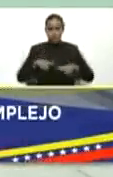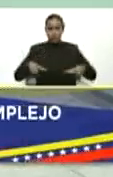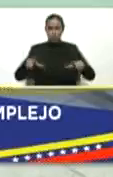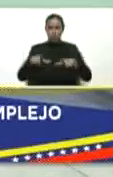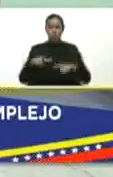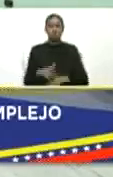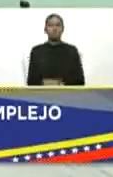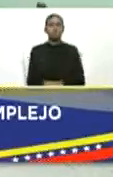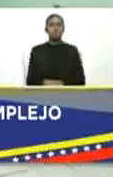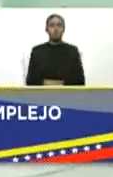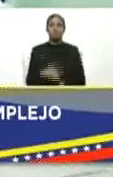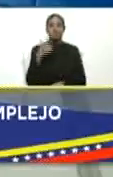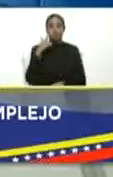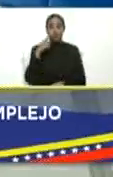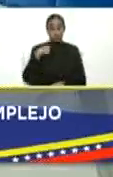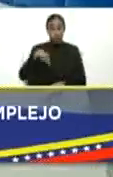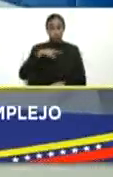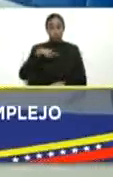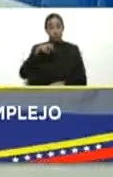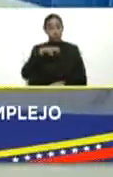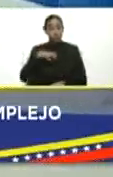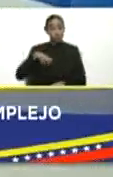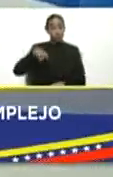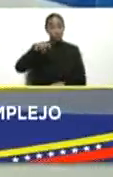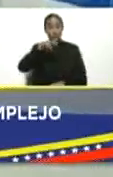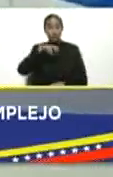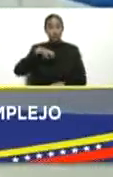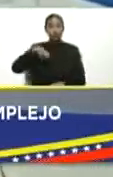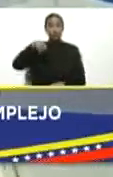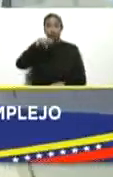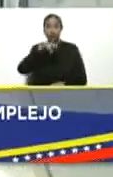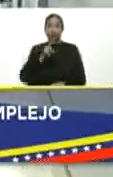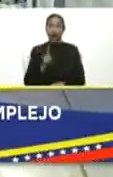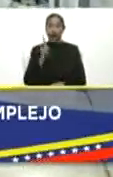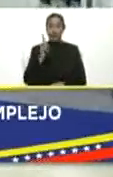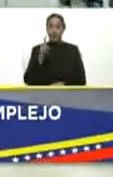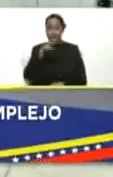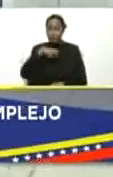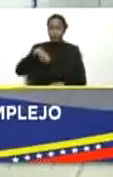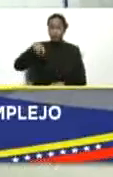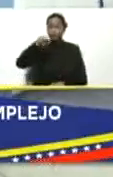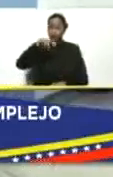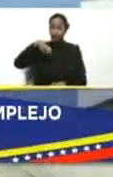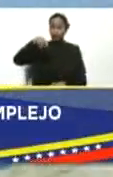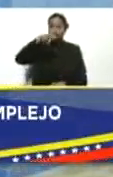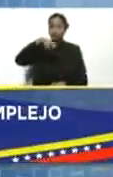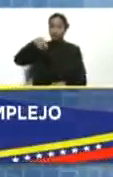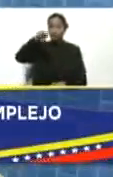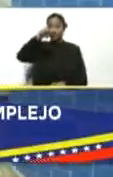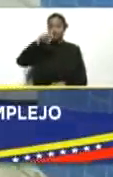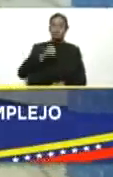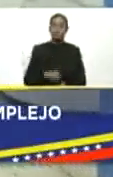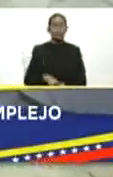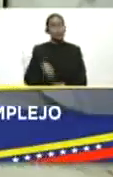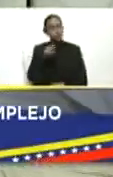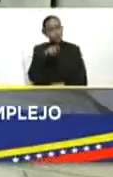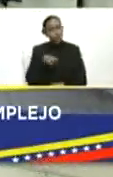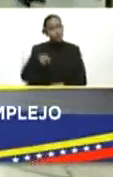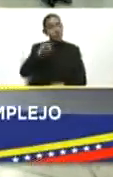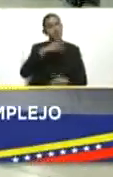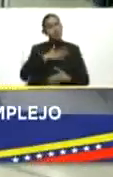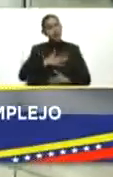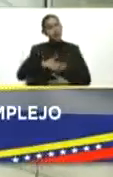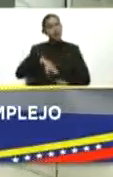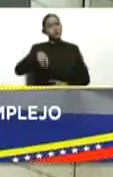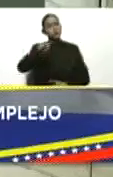Correcto, aquí vamos subiendo. Ok. Vamos para arriba. Así es. Seguimos. Subiendo paso a paso. Aquí y vamos miramos. Por más,